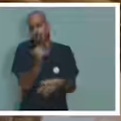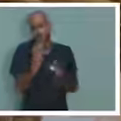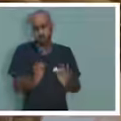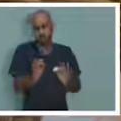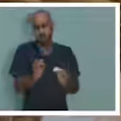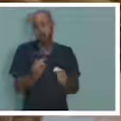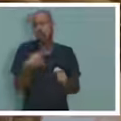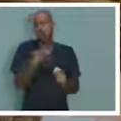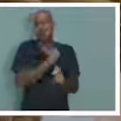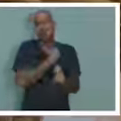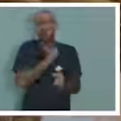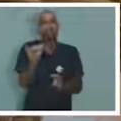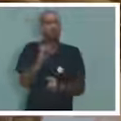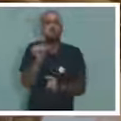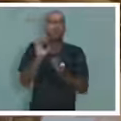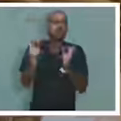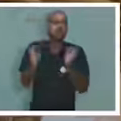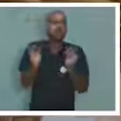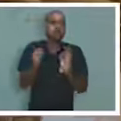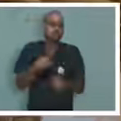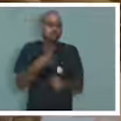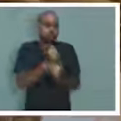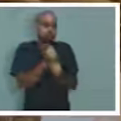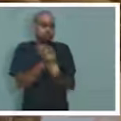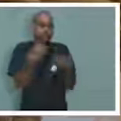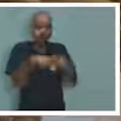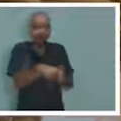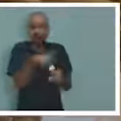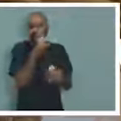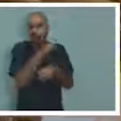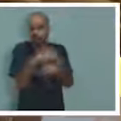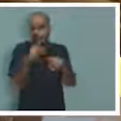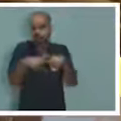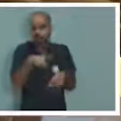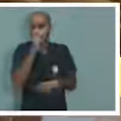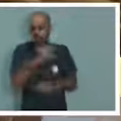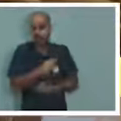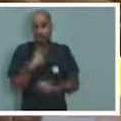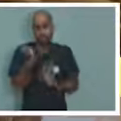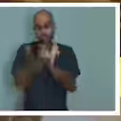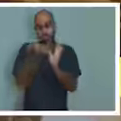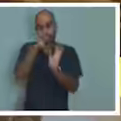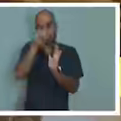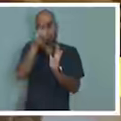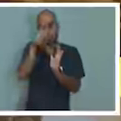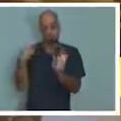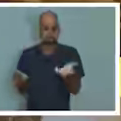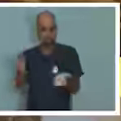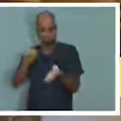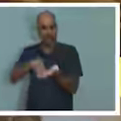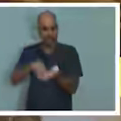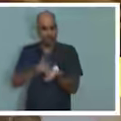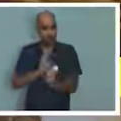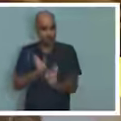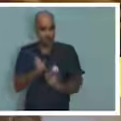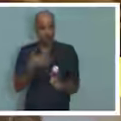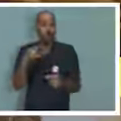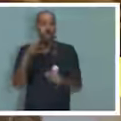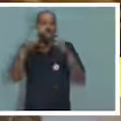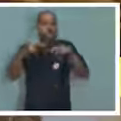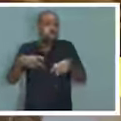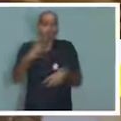ser. Y bueno, cuando me gradúo en la carrera de medicina me ubican aquí, a mí me gustaba mucho la investigación, pero me ubican aquí